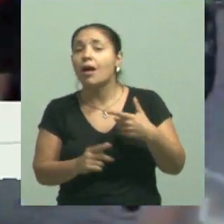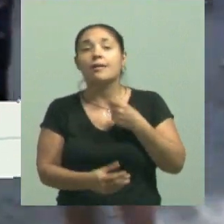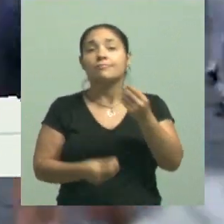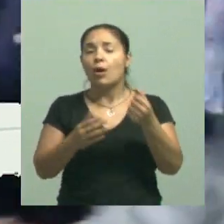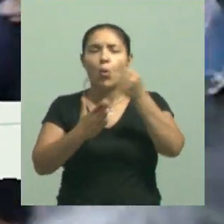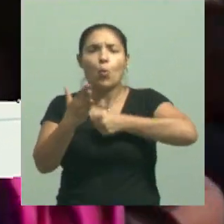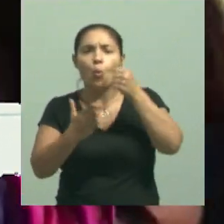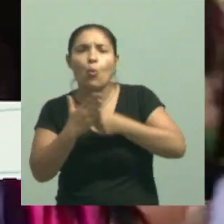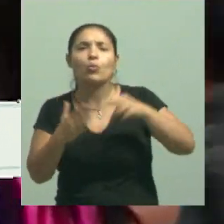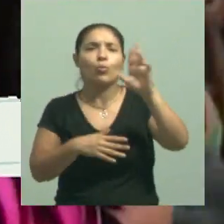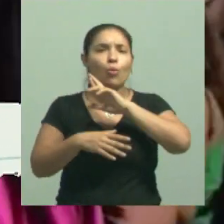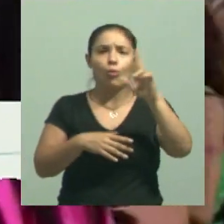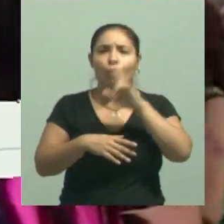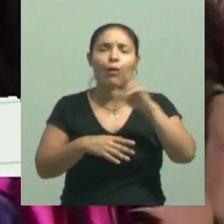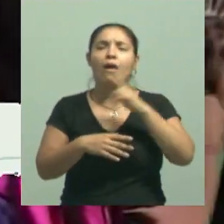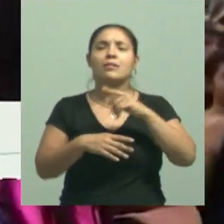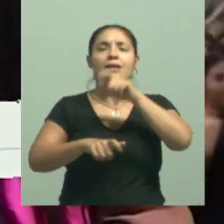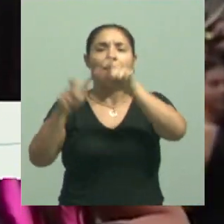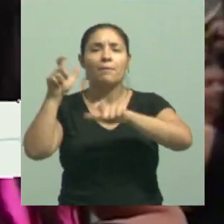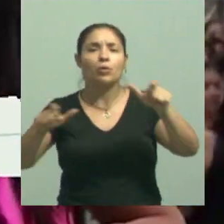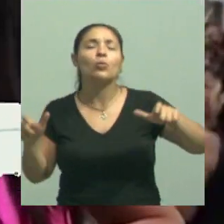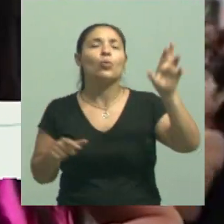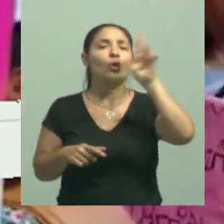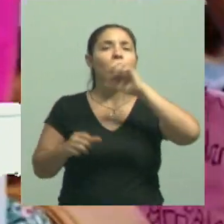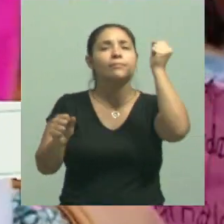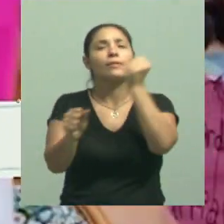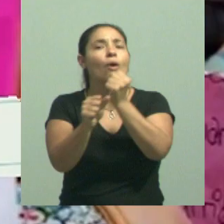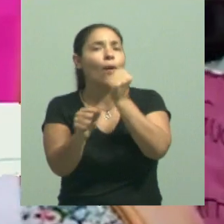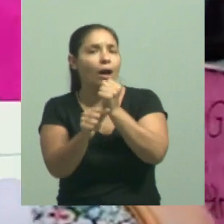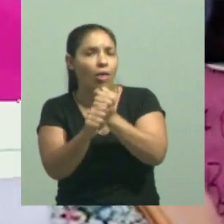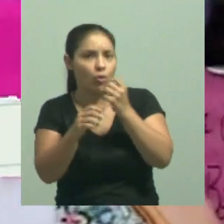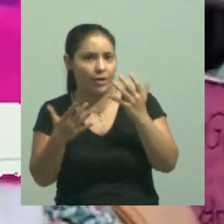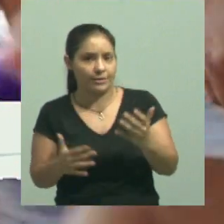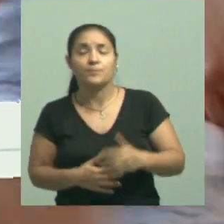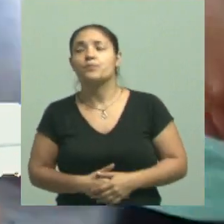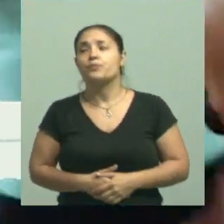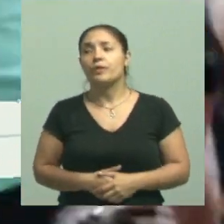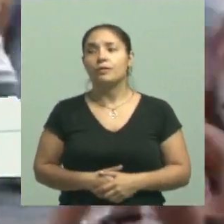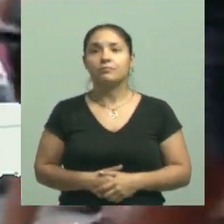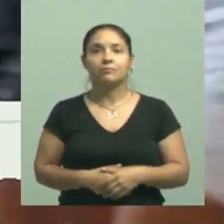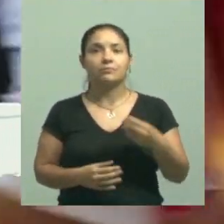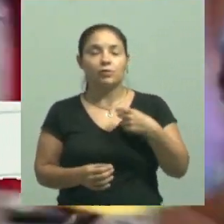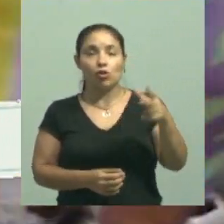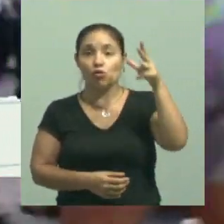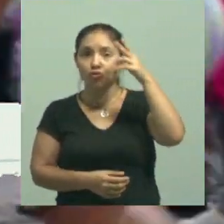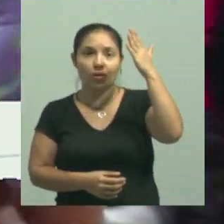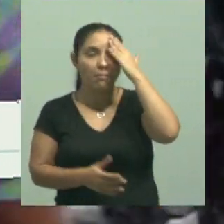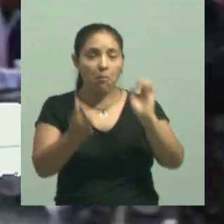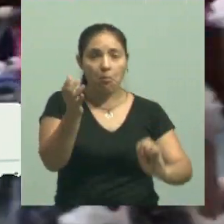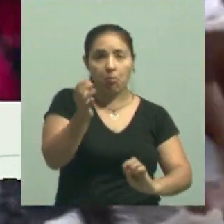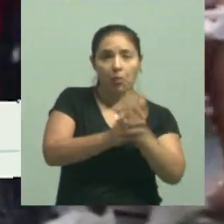de lucha de mujeres, el Día de las Mujeres Trabajadoras. Exacto. Porque, no sé, a ver, el origen del 8M no